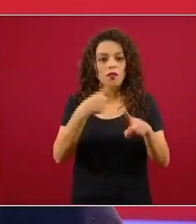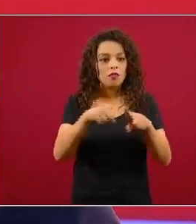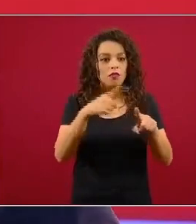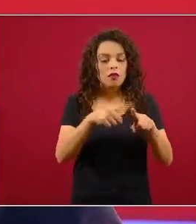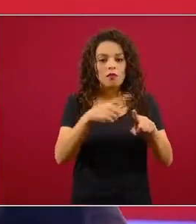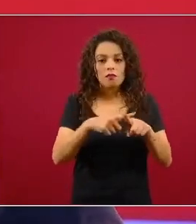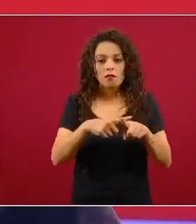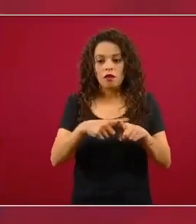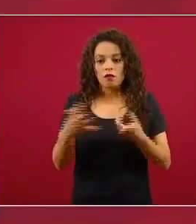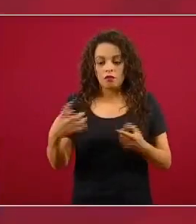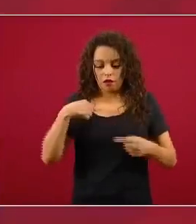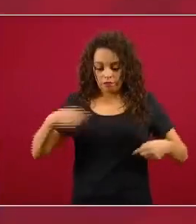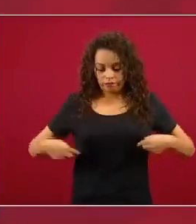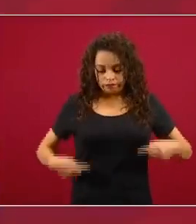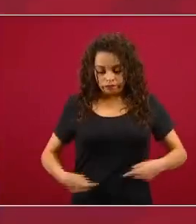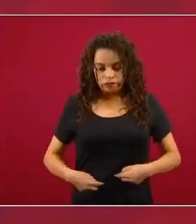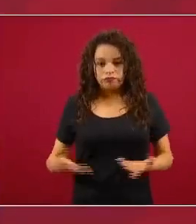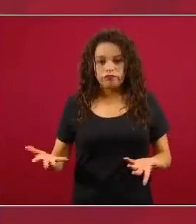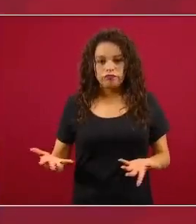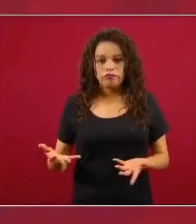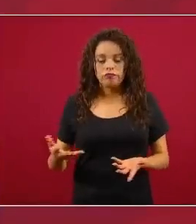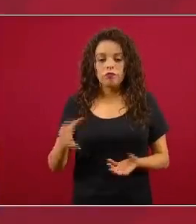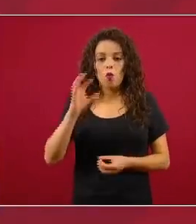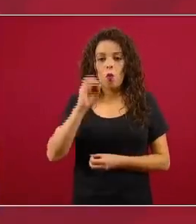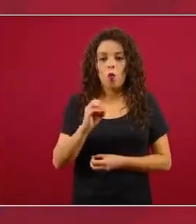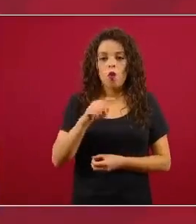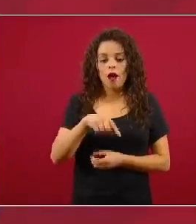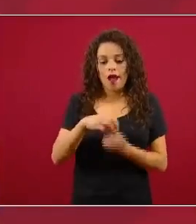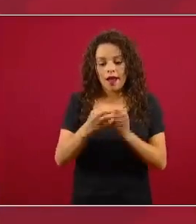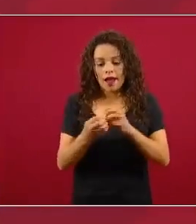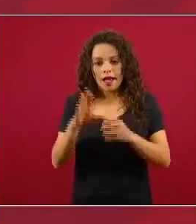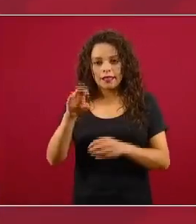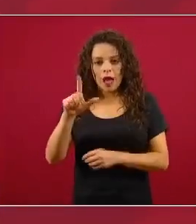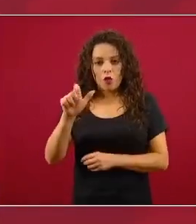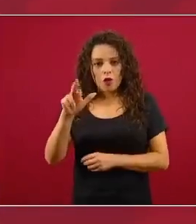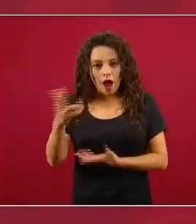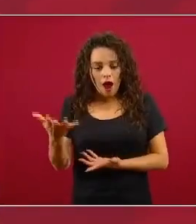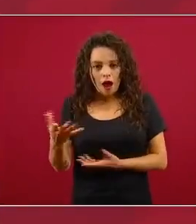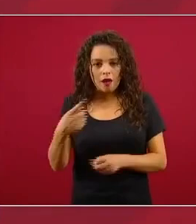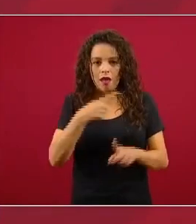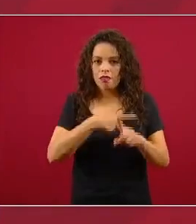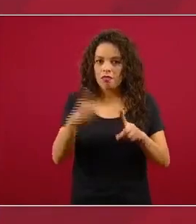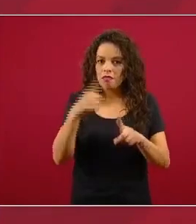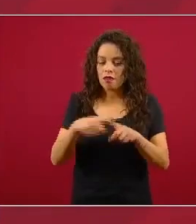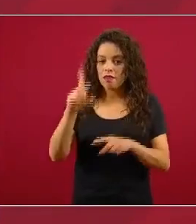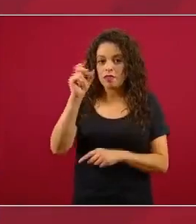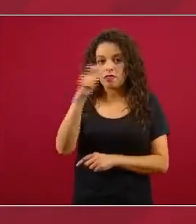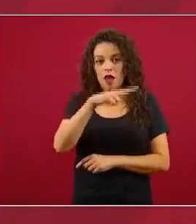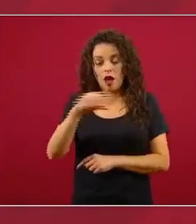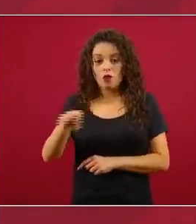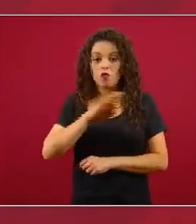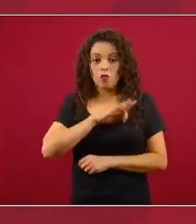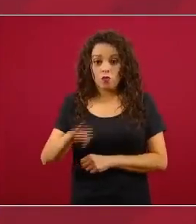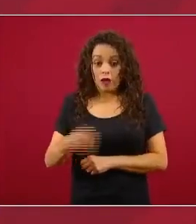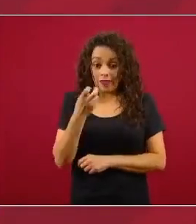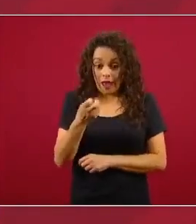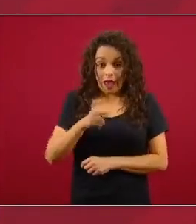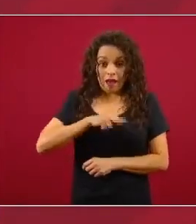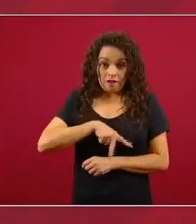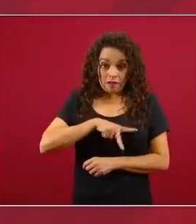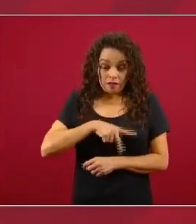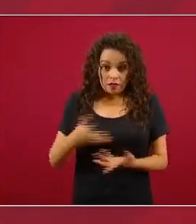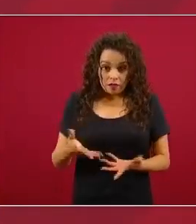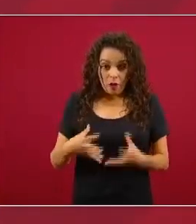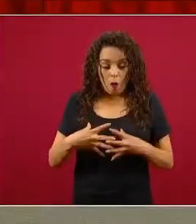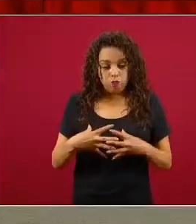órganos, tejidos, células y de causar distintas variantes del daño que puede causar un virus, por